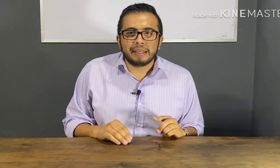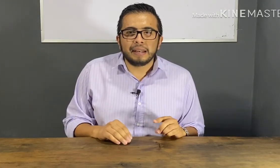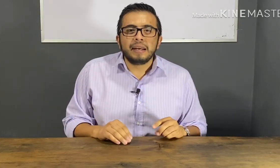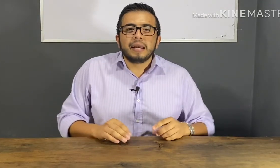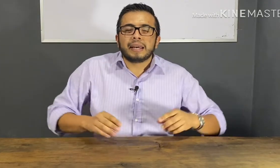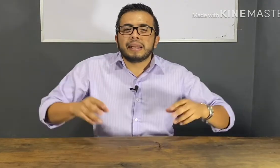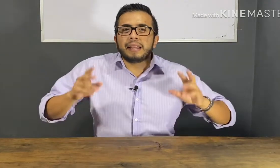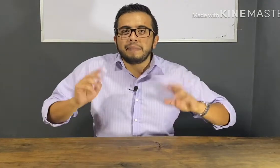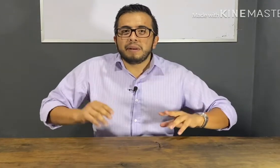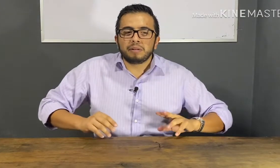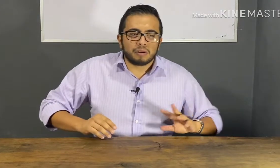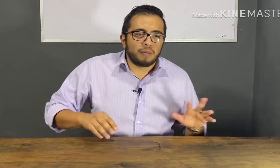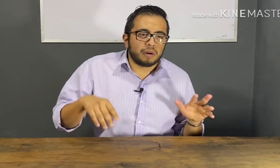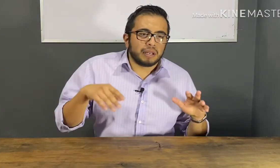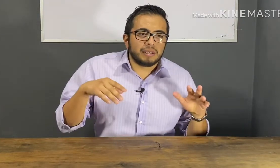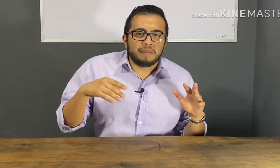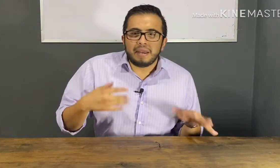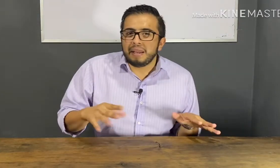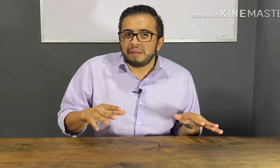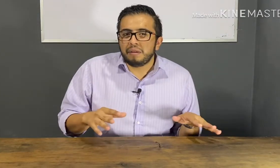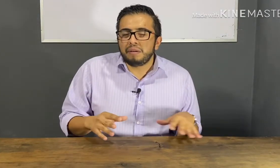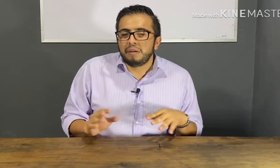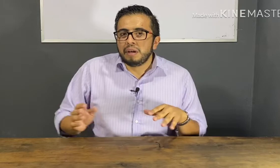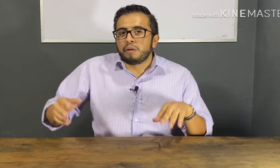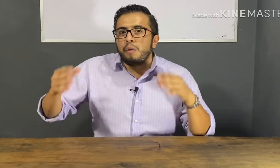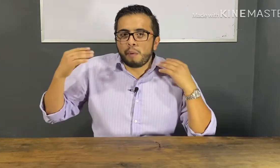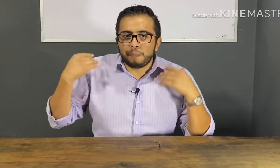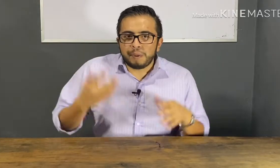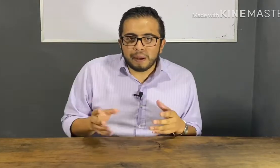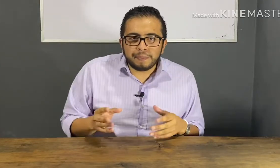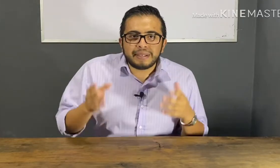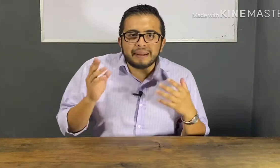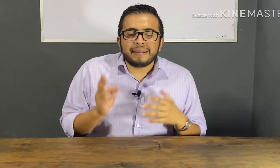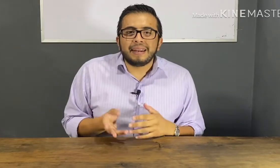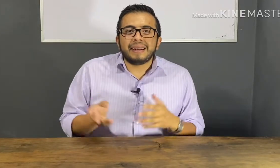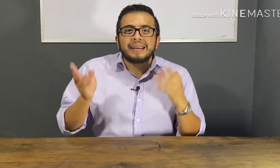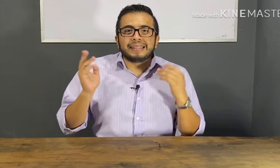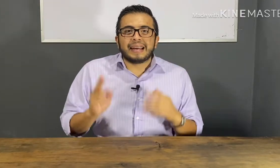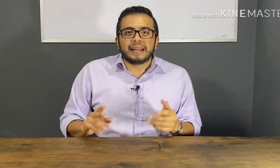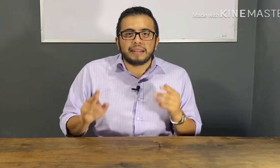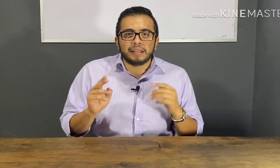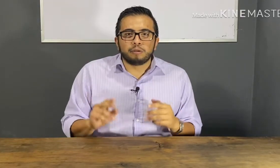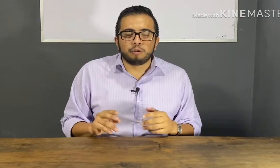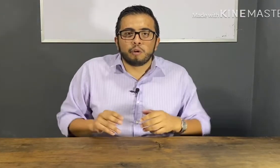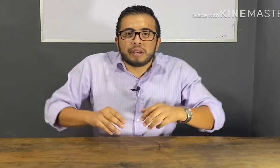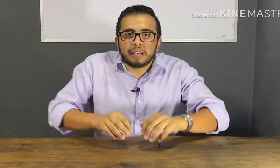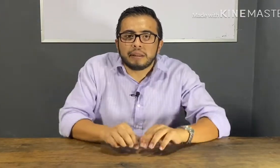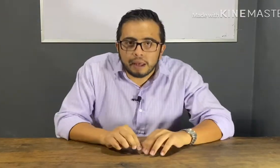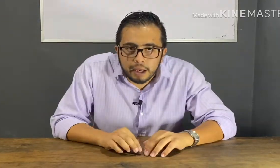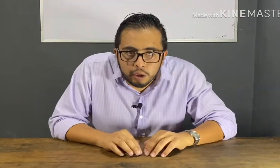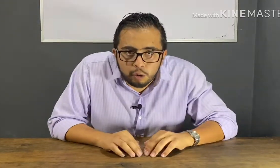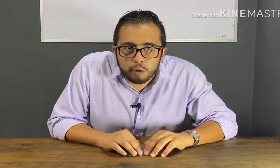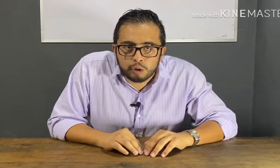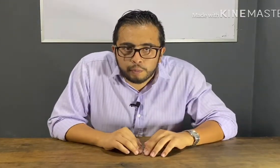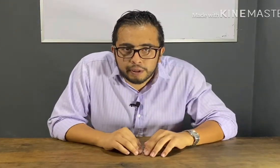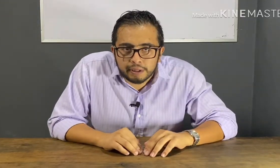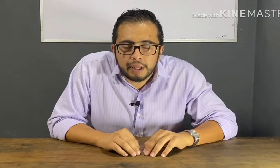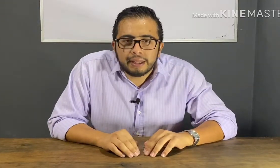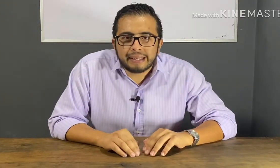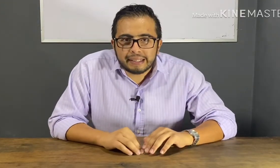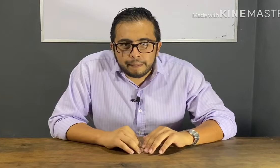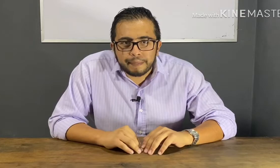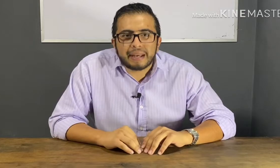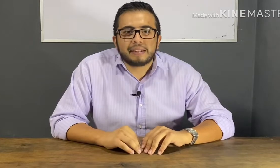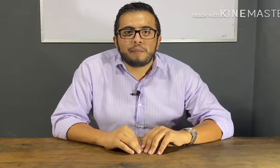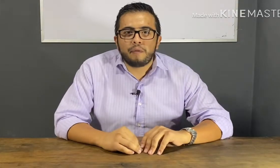a decir que términos como crecimiento, como PIB ya tienen que estar en desuso, y de hecho nuestro